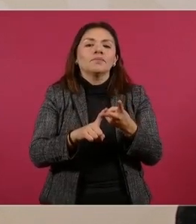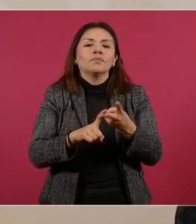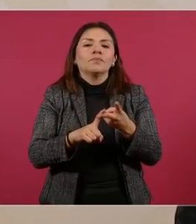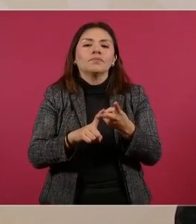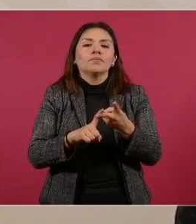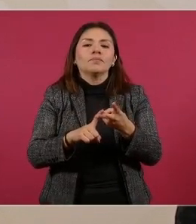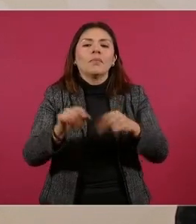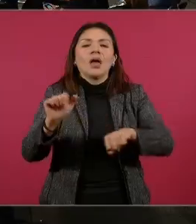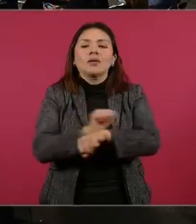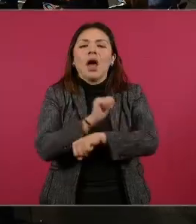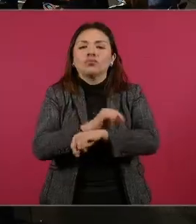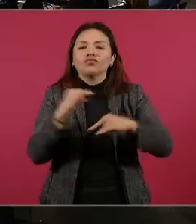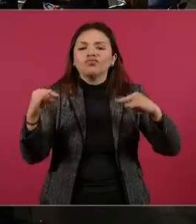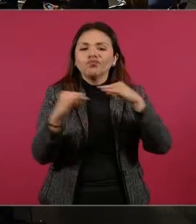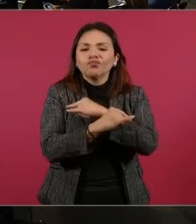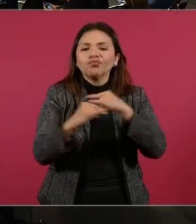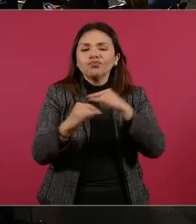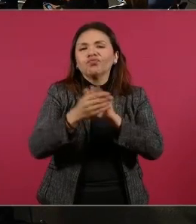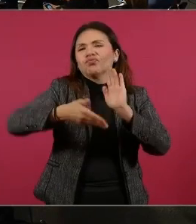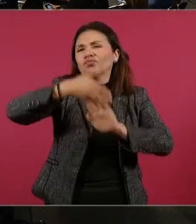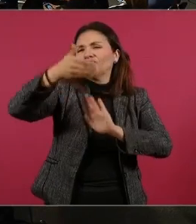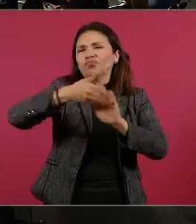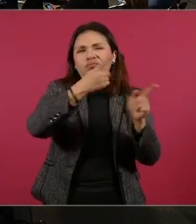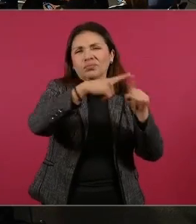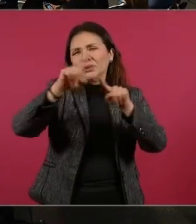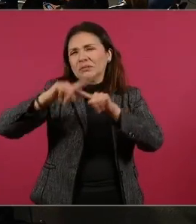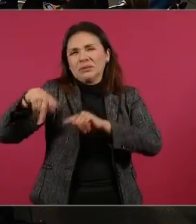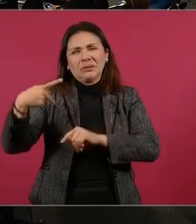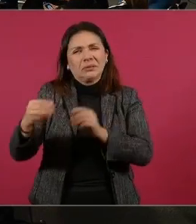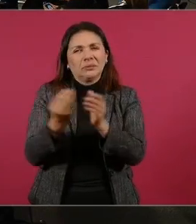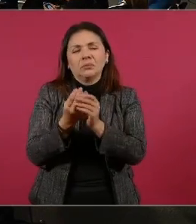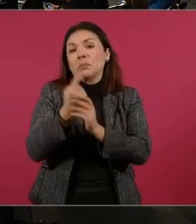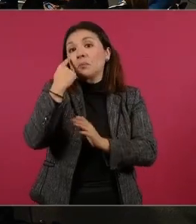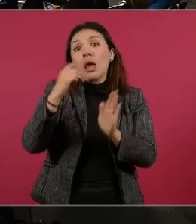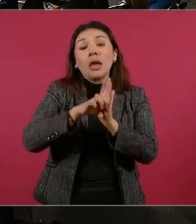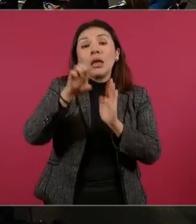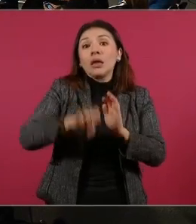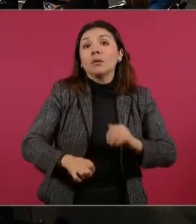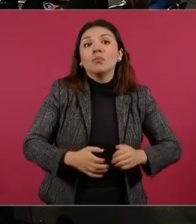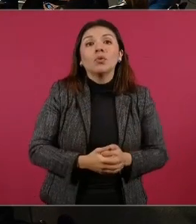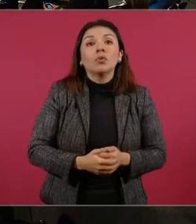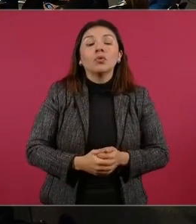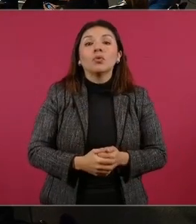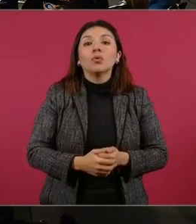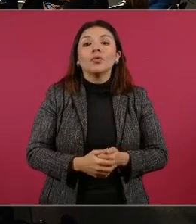pasos eh obras por ejemplo se está